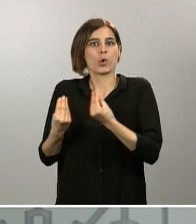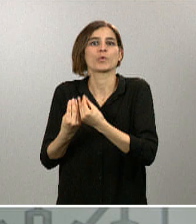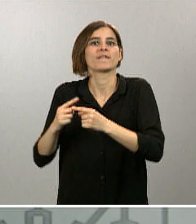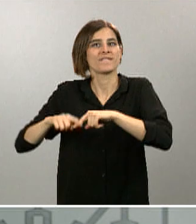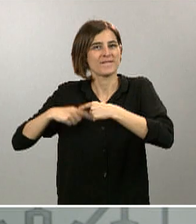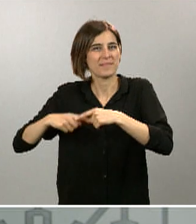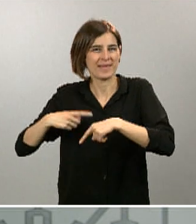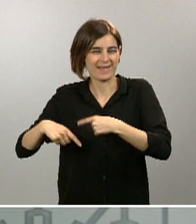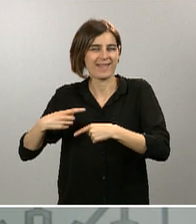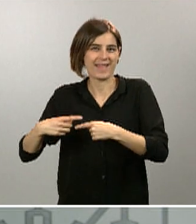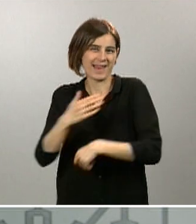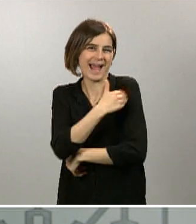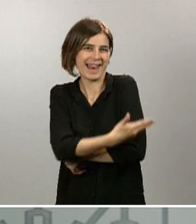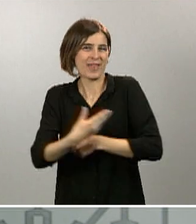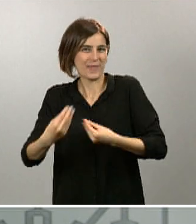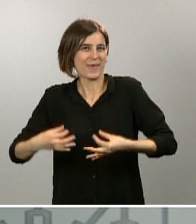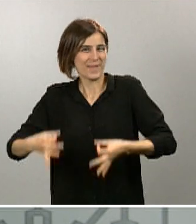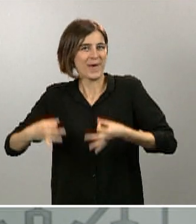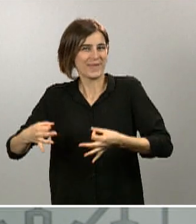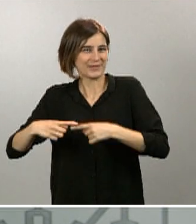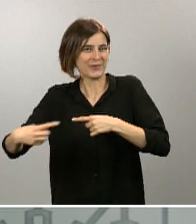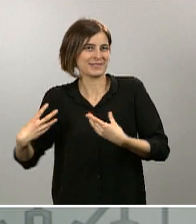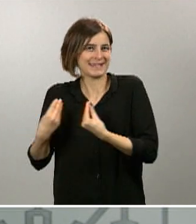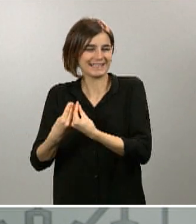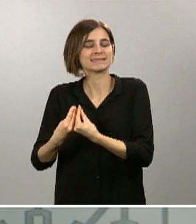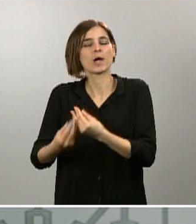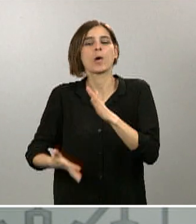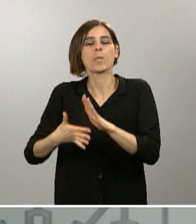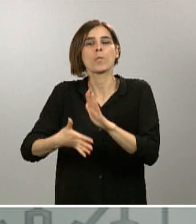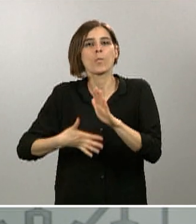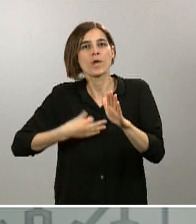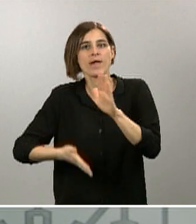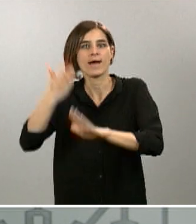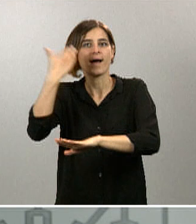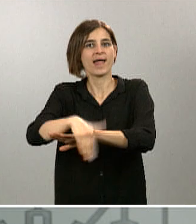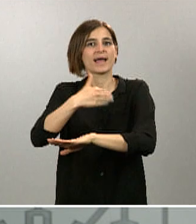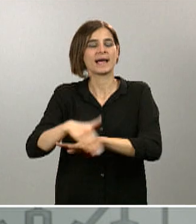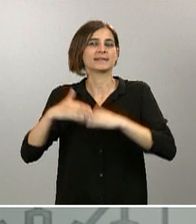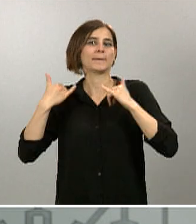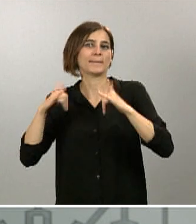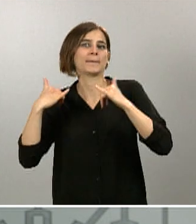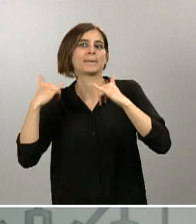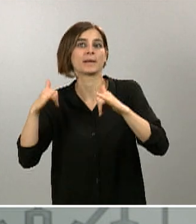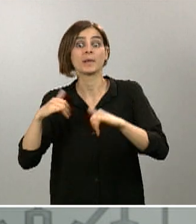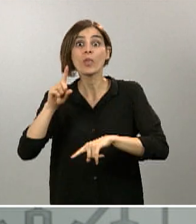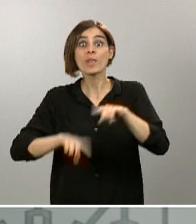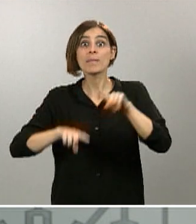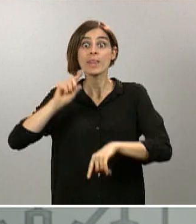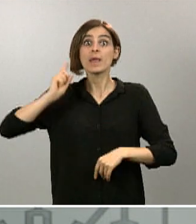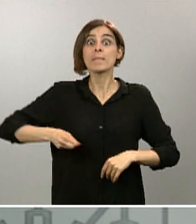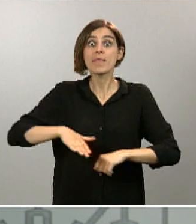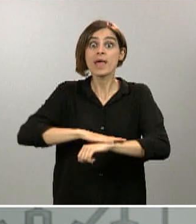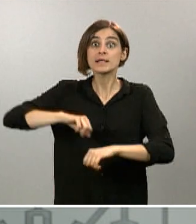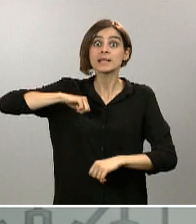diario a la calle en algún momento determinado. Pero esto no depende únicamente de sanidad, es una cuestión primero de que es